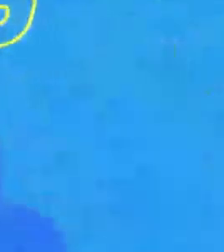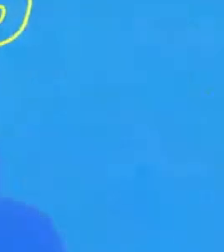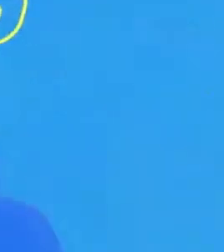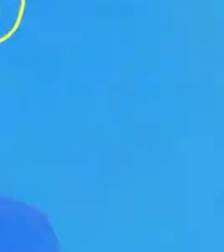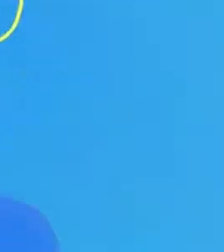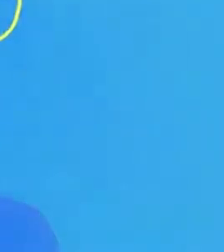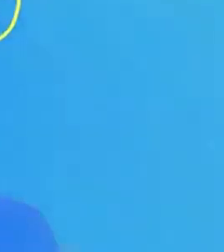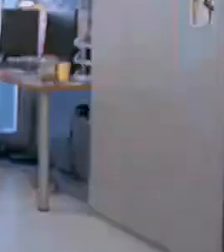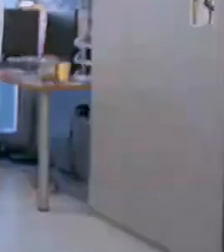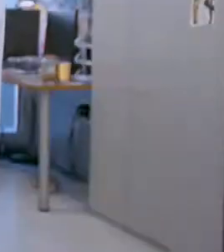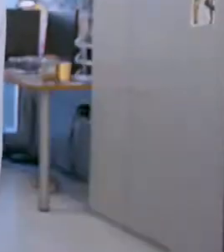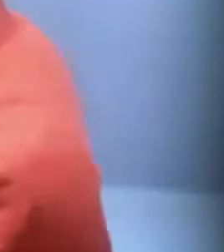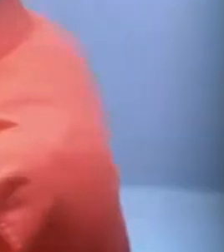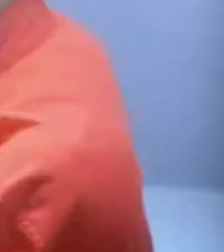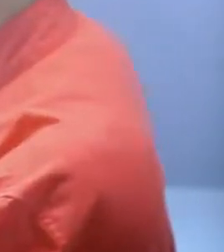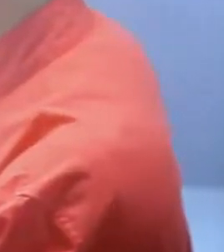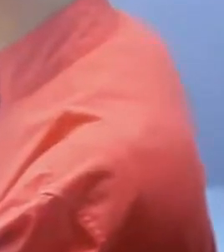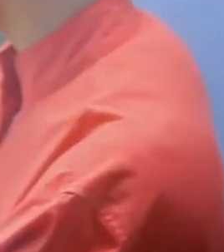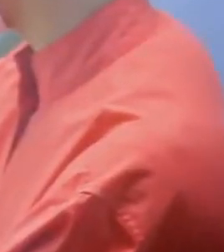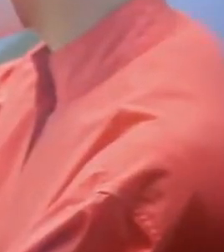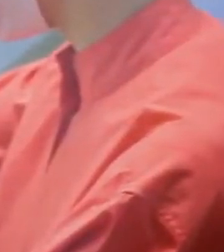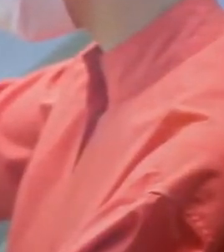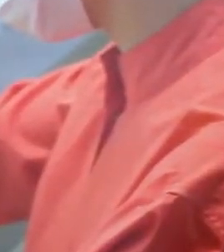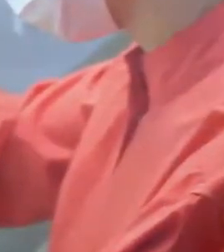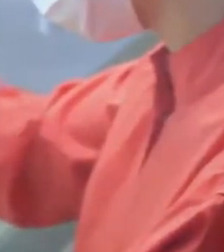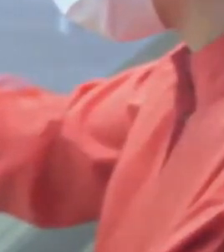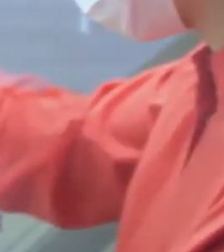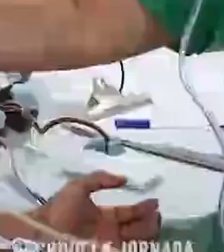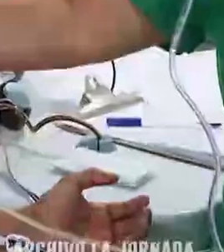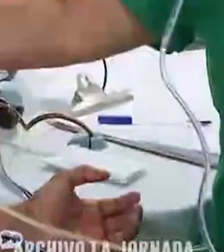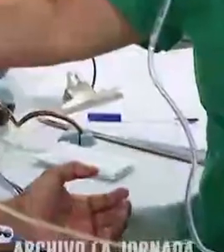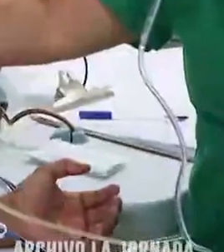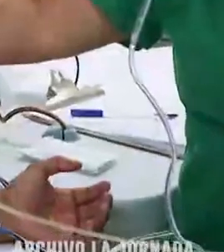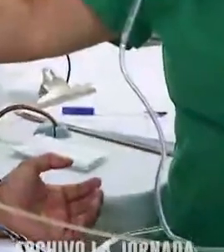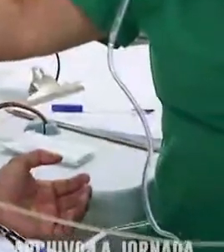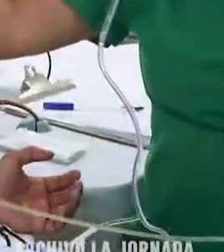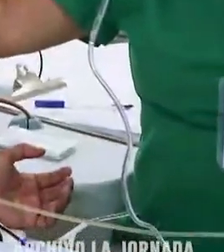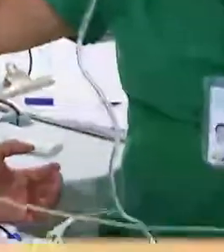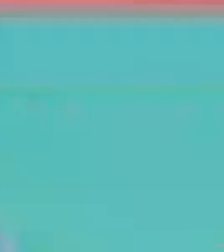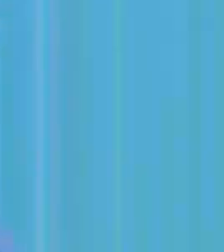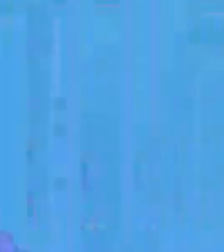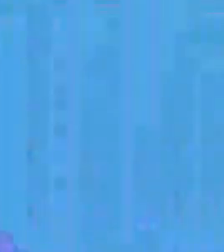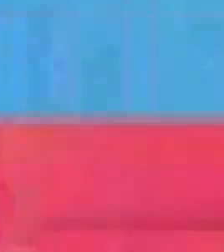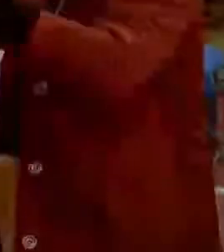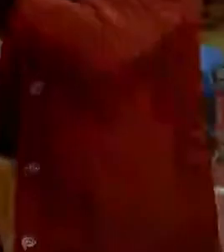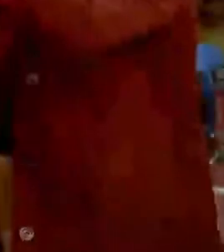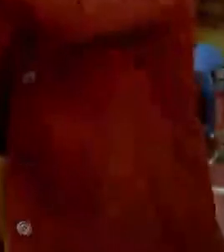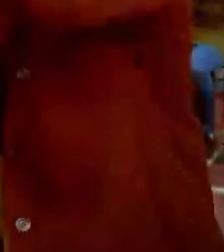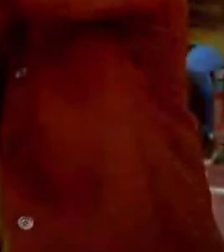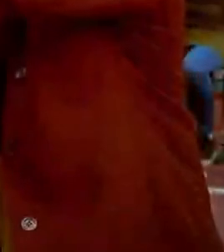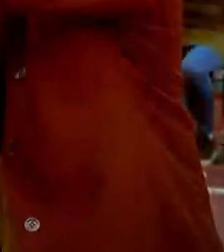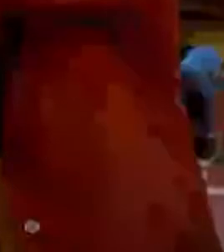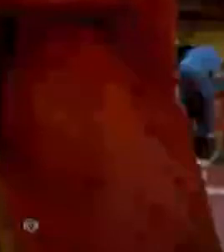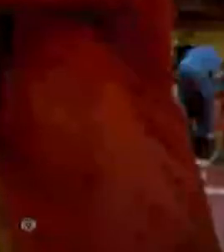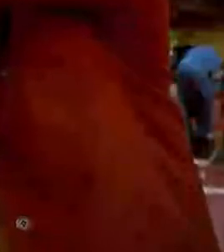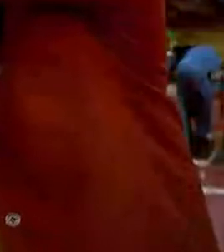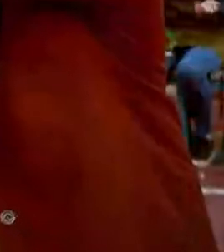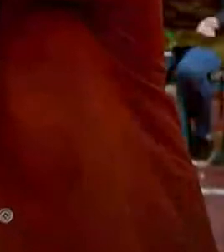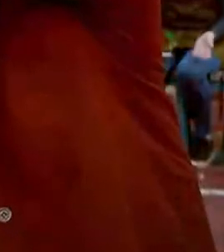Es la innovación su principal motor. Es la reflexión y congruencia su modus operandi. Ahora sabemos que el uso